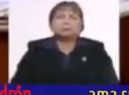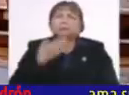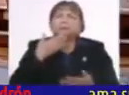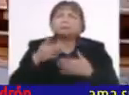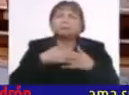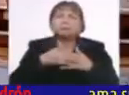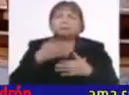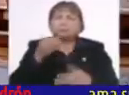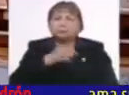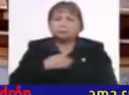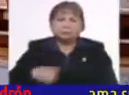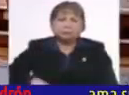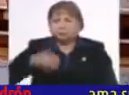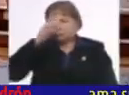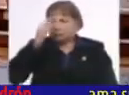castillo